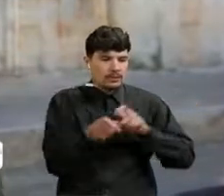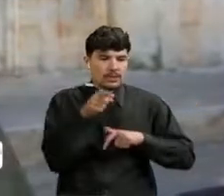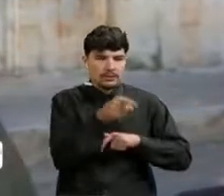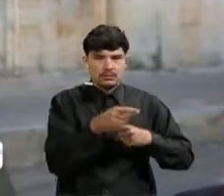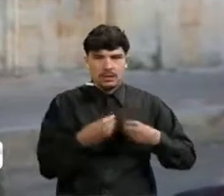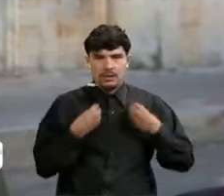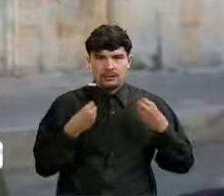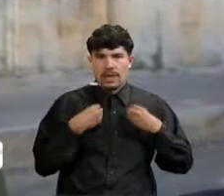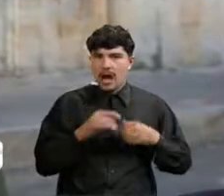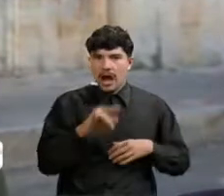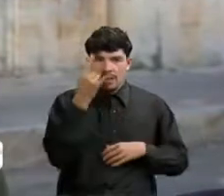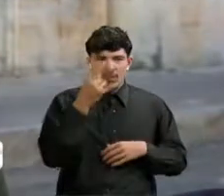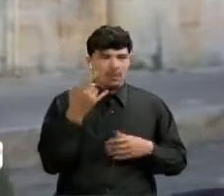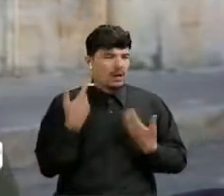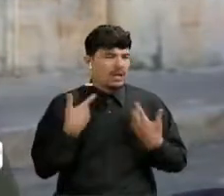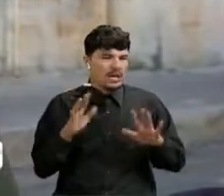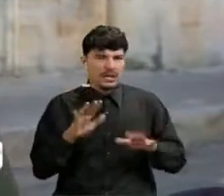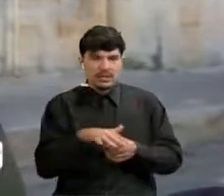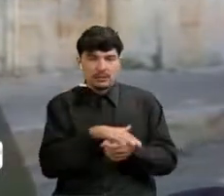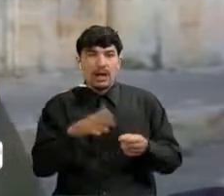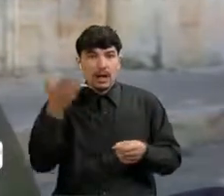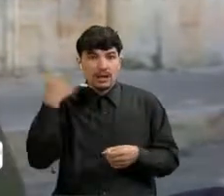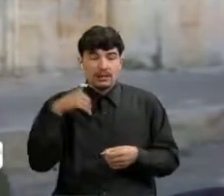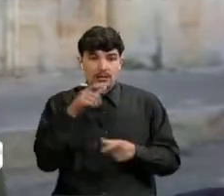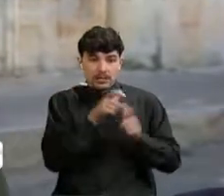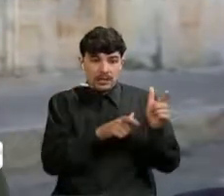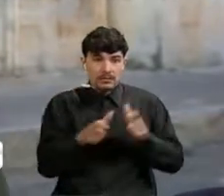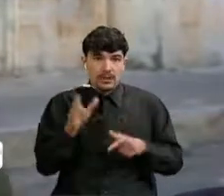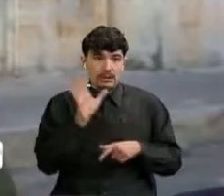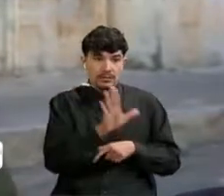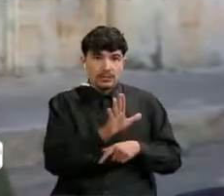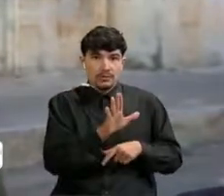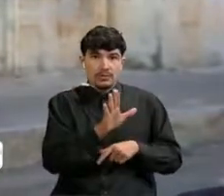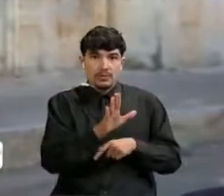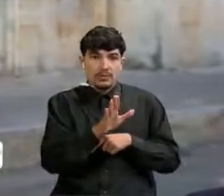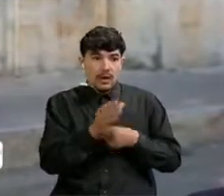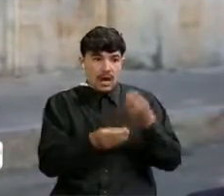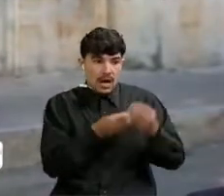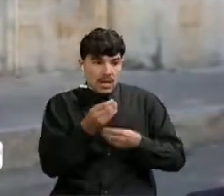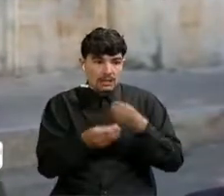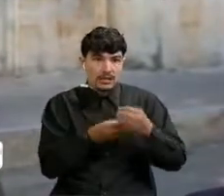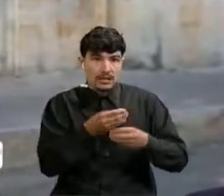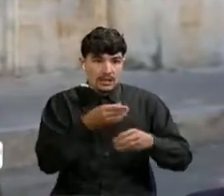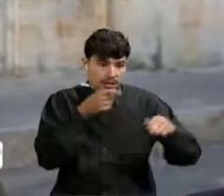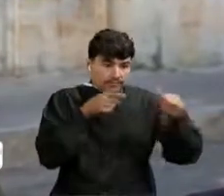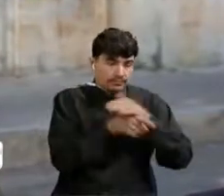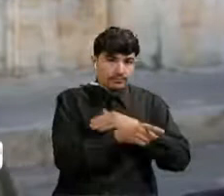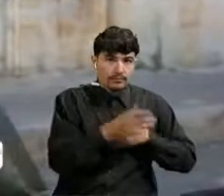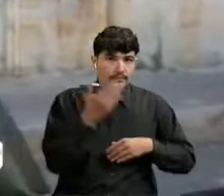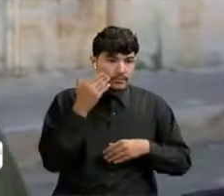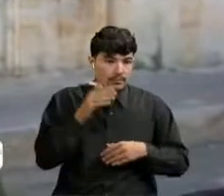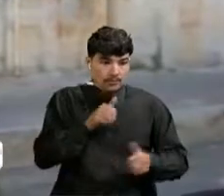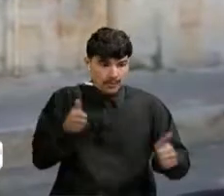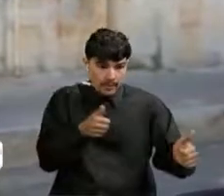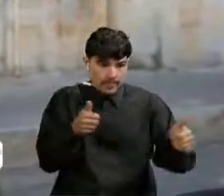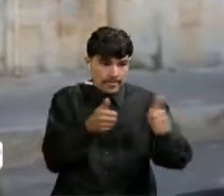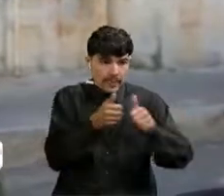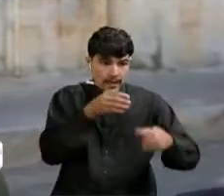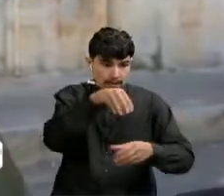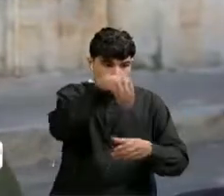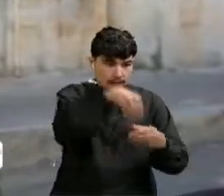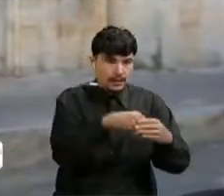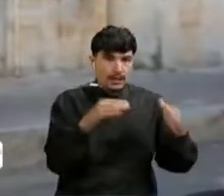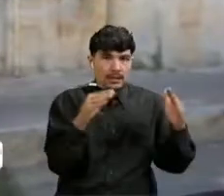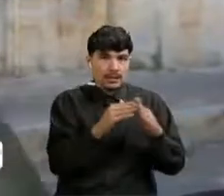que por alguna situación nos ha pasado personas que generan delito huyen y la persecución se mete en alguna